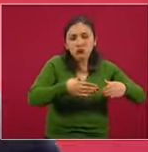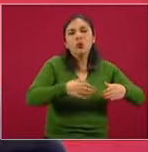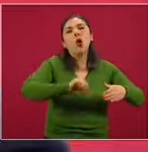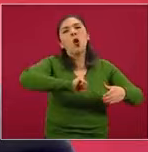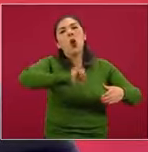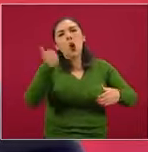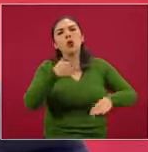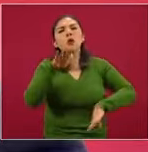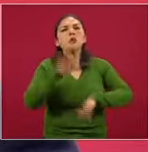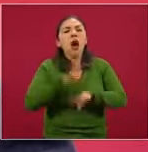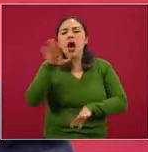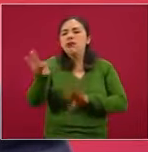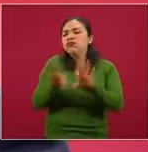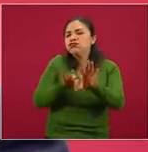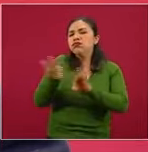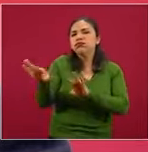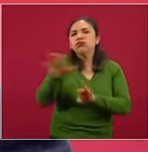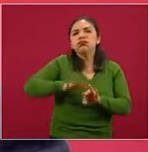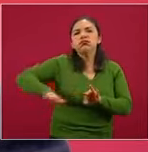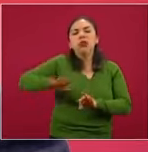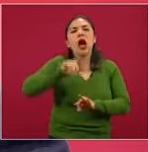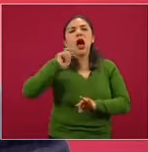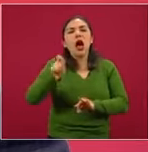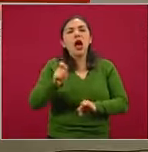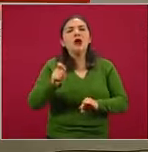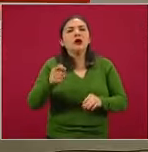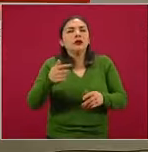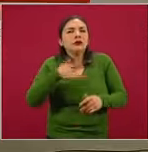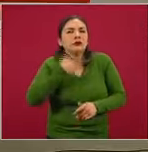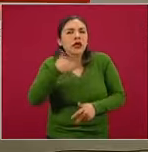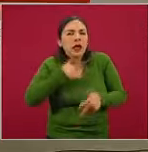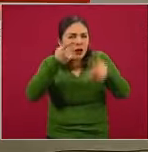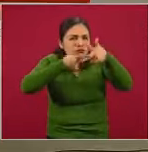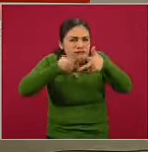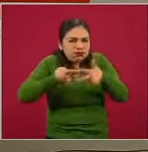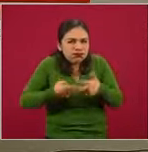aleatoria, es decir, azarosa, con un mecanismo calculadamente